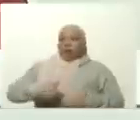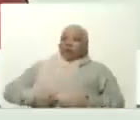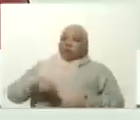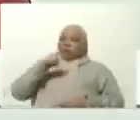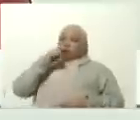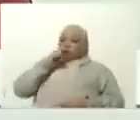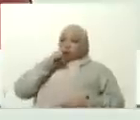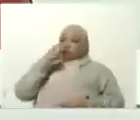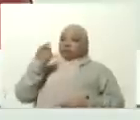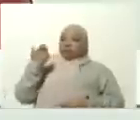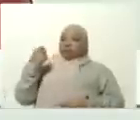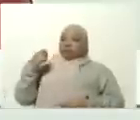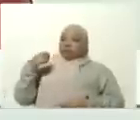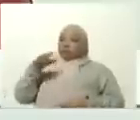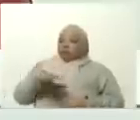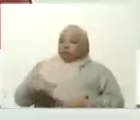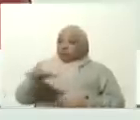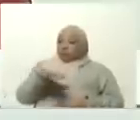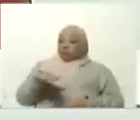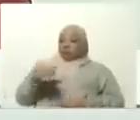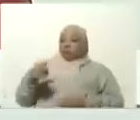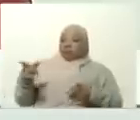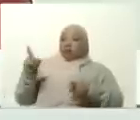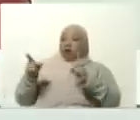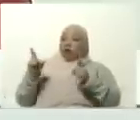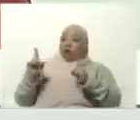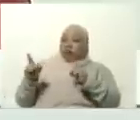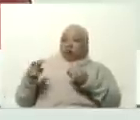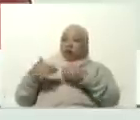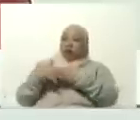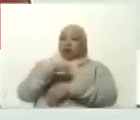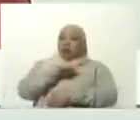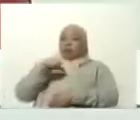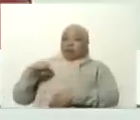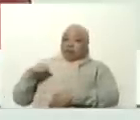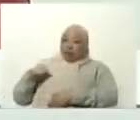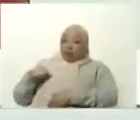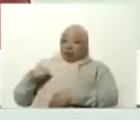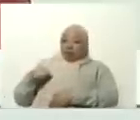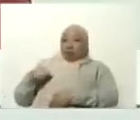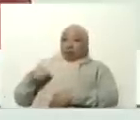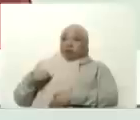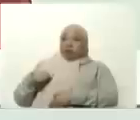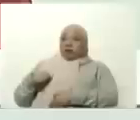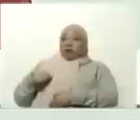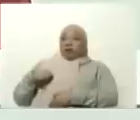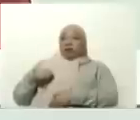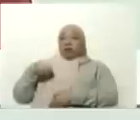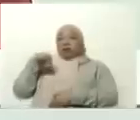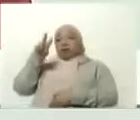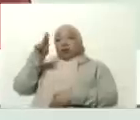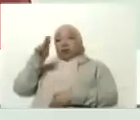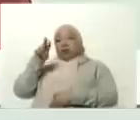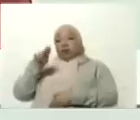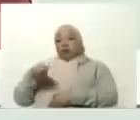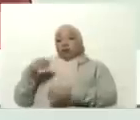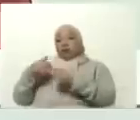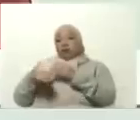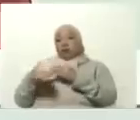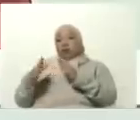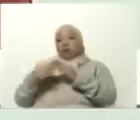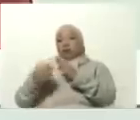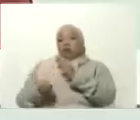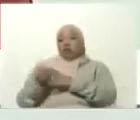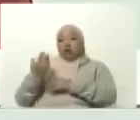reuniones en las cuales no son públicas. Y muchos de estos que se la pasan hablando tonterías, todos los santos días mandan papelitos para Miraflores para